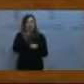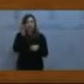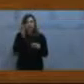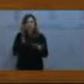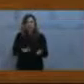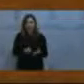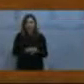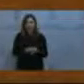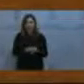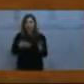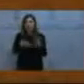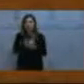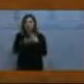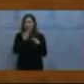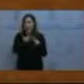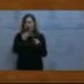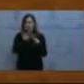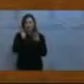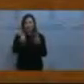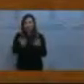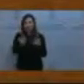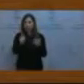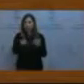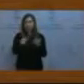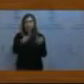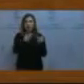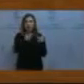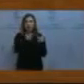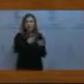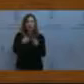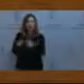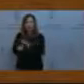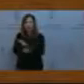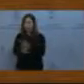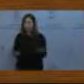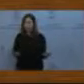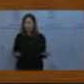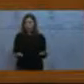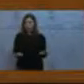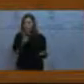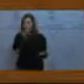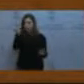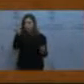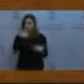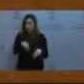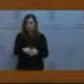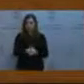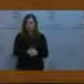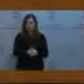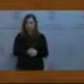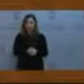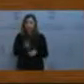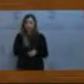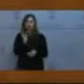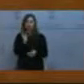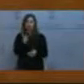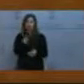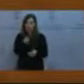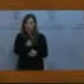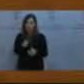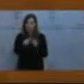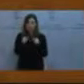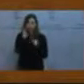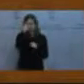sectaria. No hay otra motivación. Y eso es bueno también que lo sepan los asturianos, que Asturias se ve